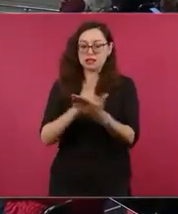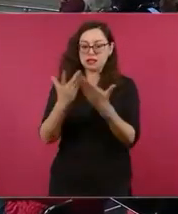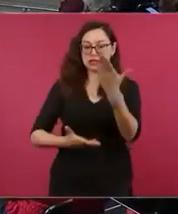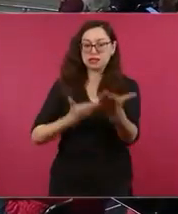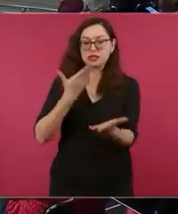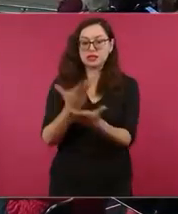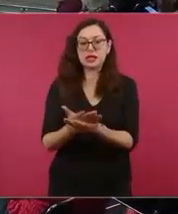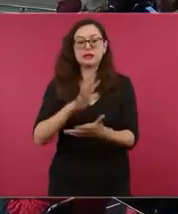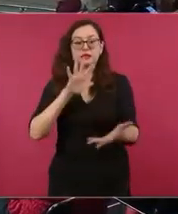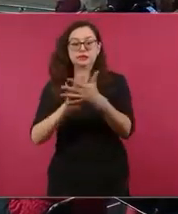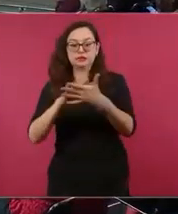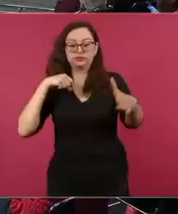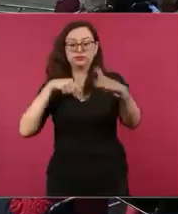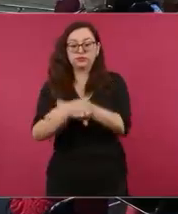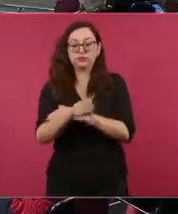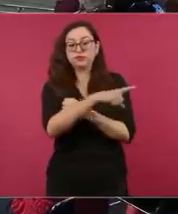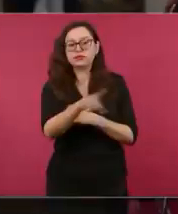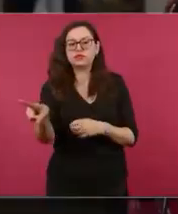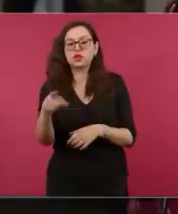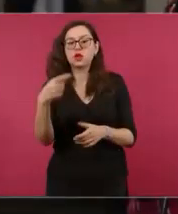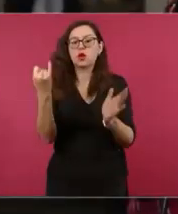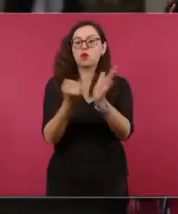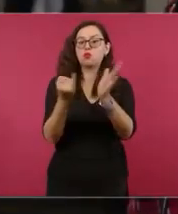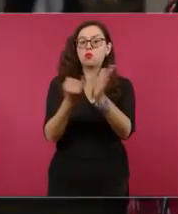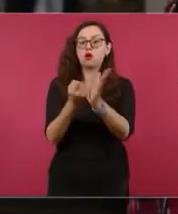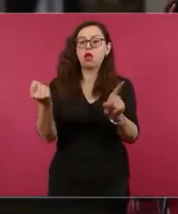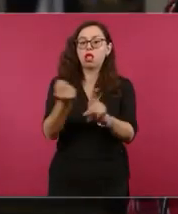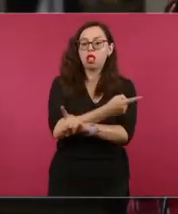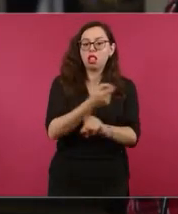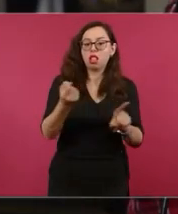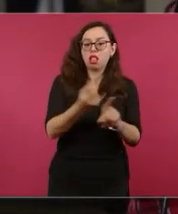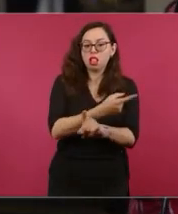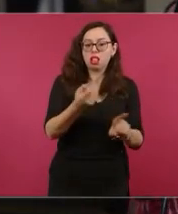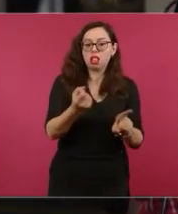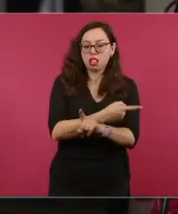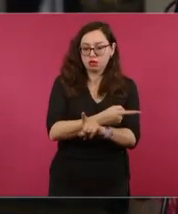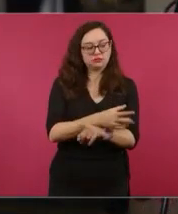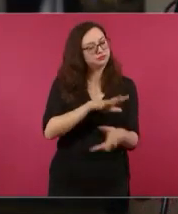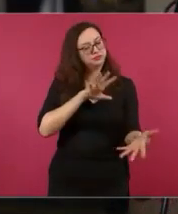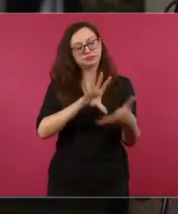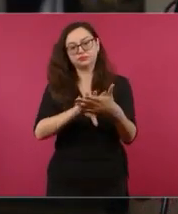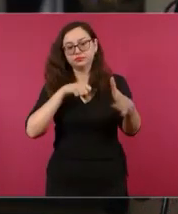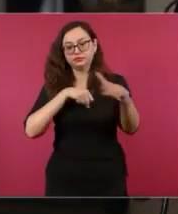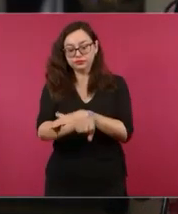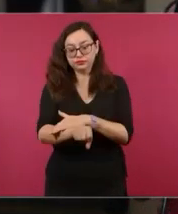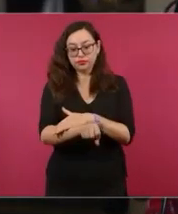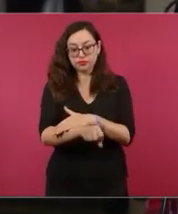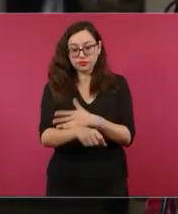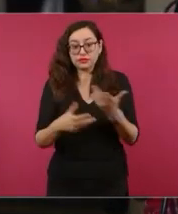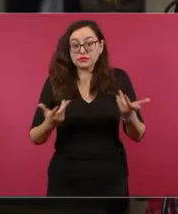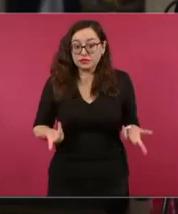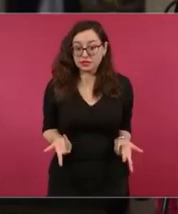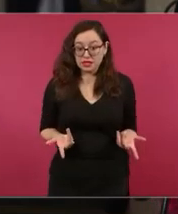términos fiscales. En ese sentido, recordar que lo que se buscaba es sobre todo impedir las